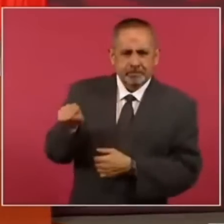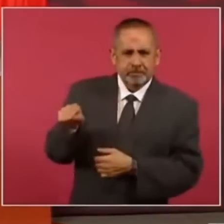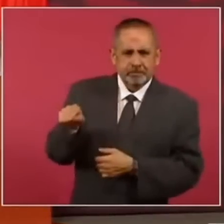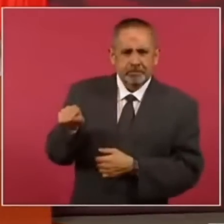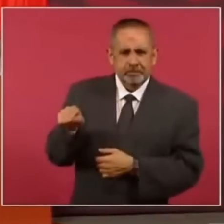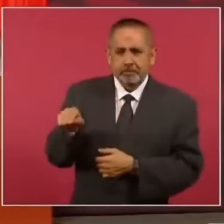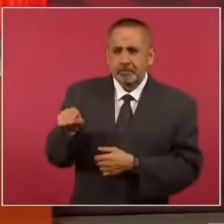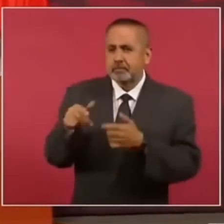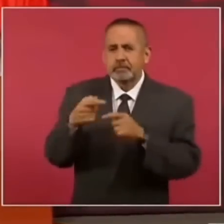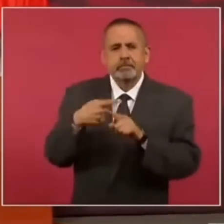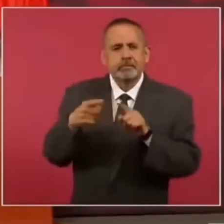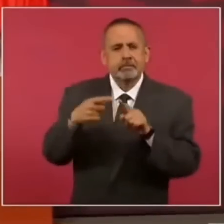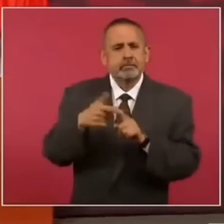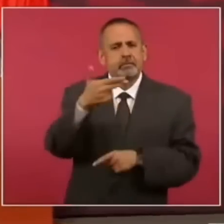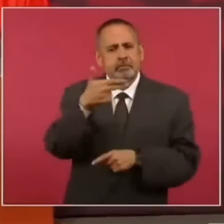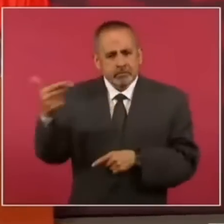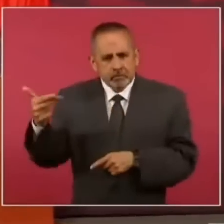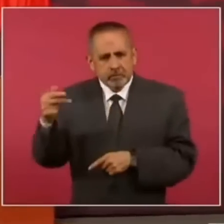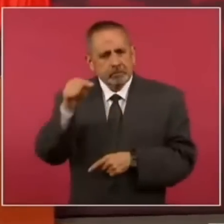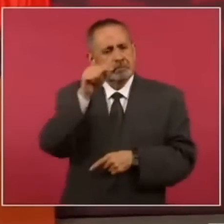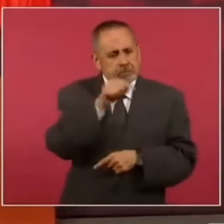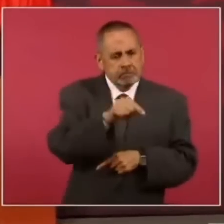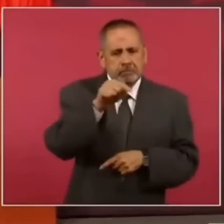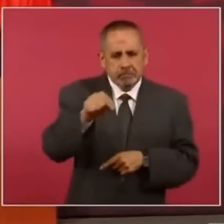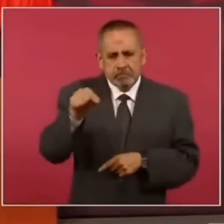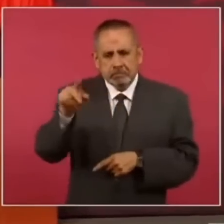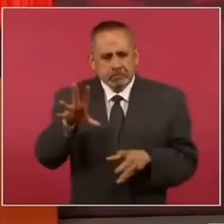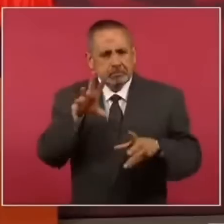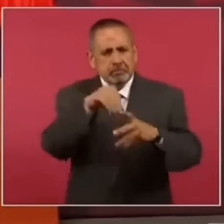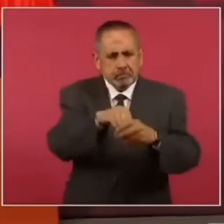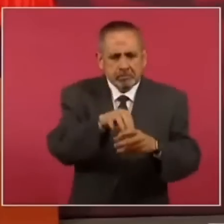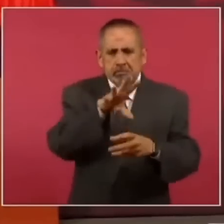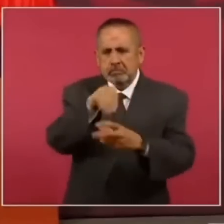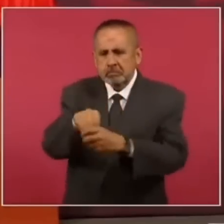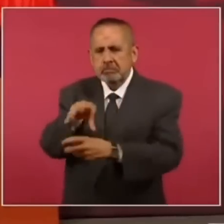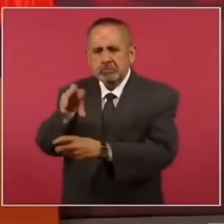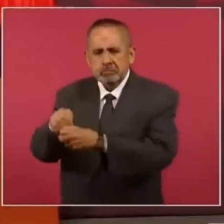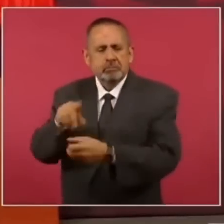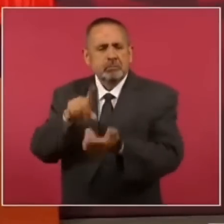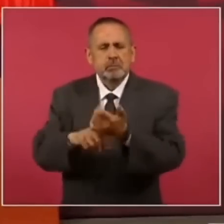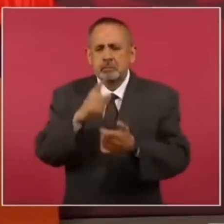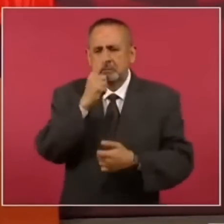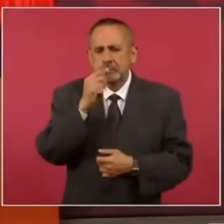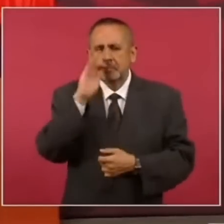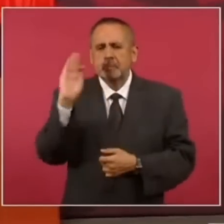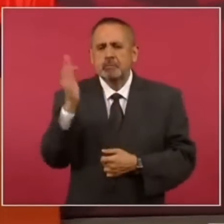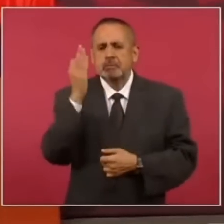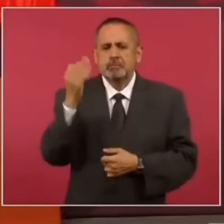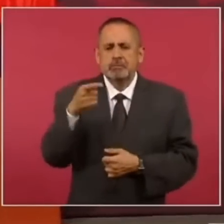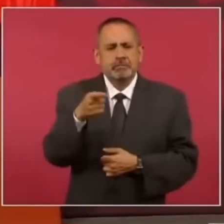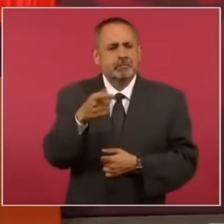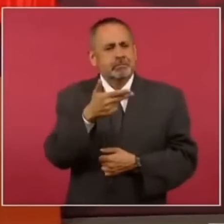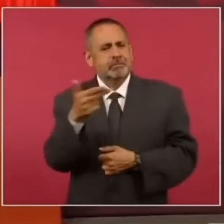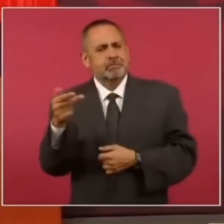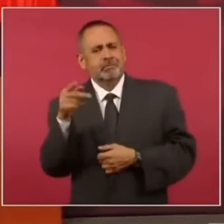en los hoteles de la entrada. Ahí estaba la Policía Federal.